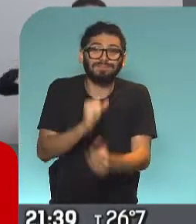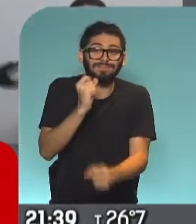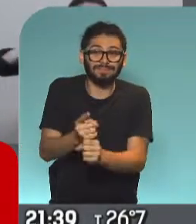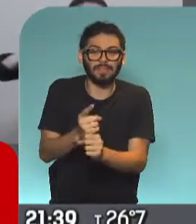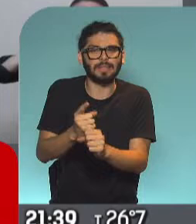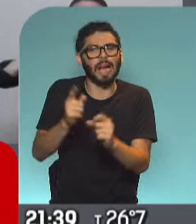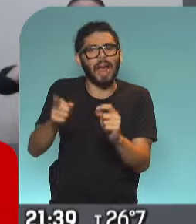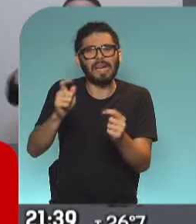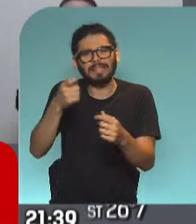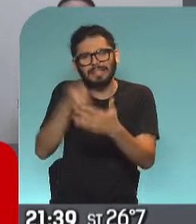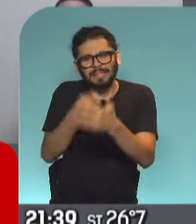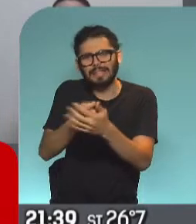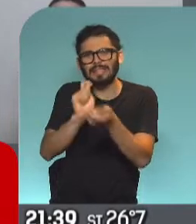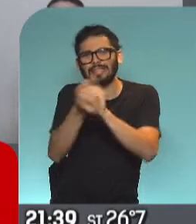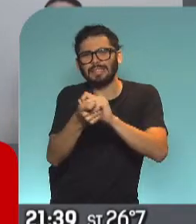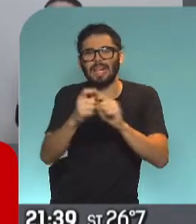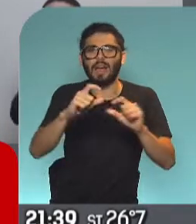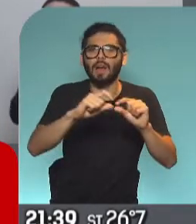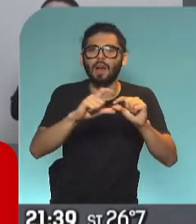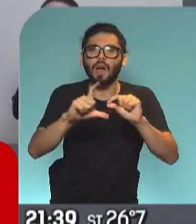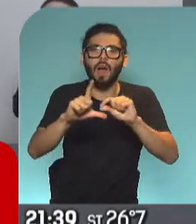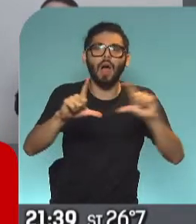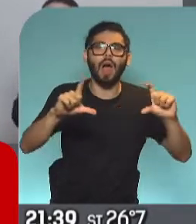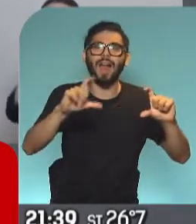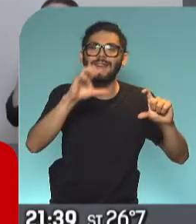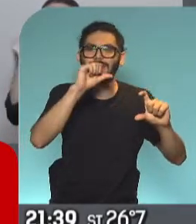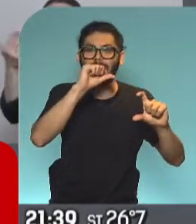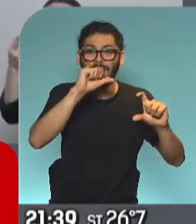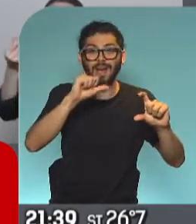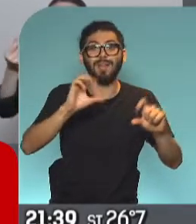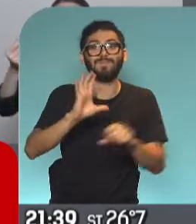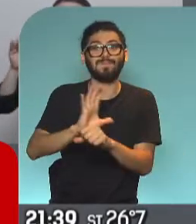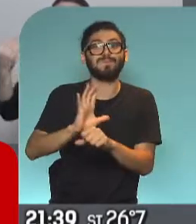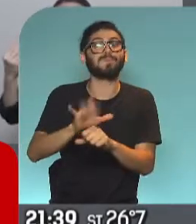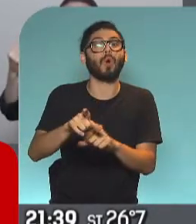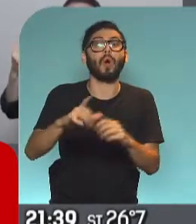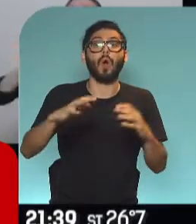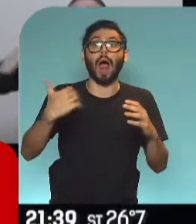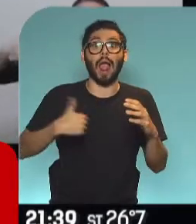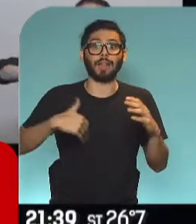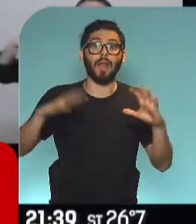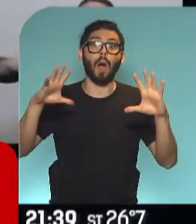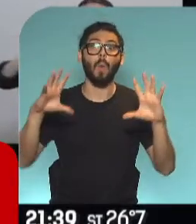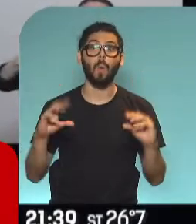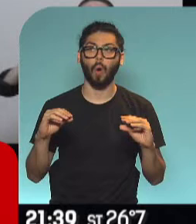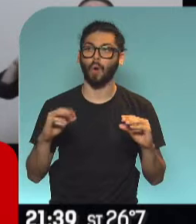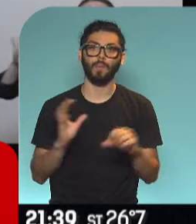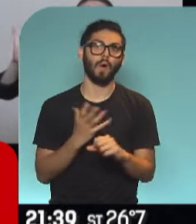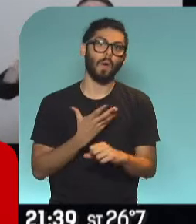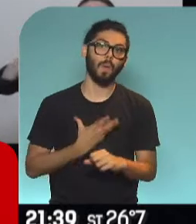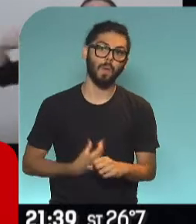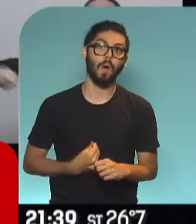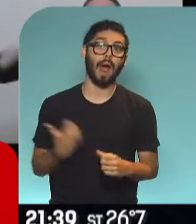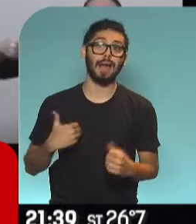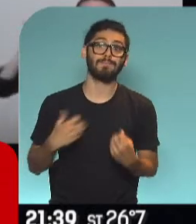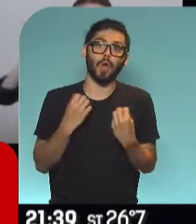las barras naranjas, lo que conlleva un alivio que va a ayudar a Argentina. ¿Por qué ayuda esto? Bueno, porque